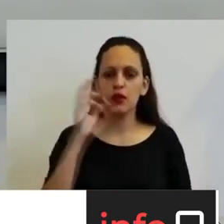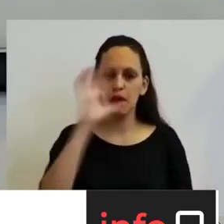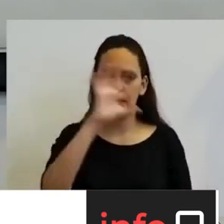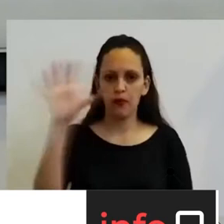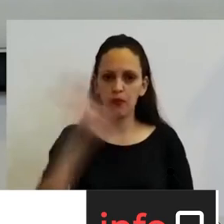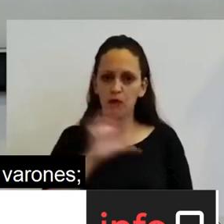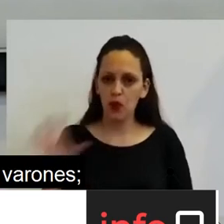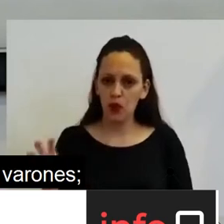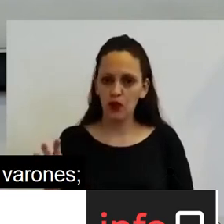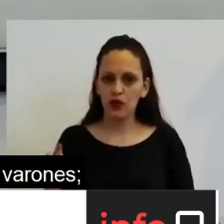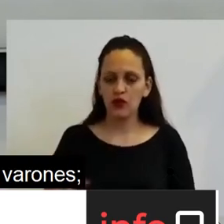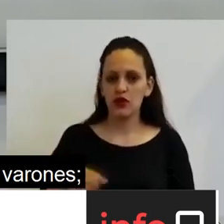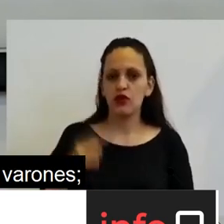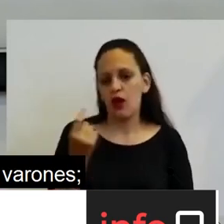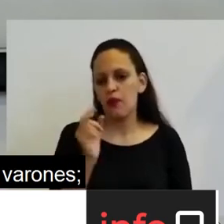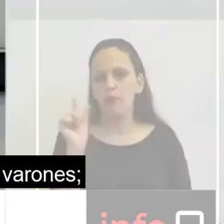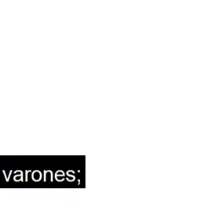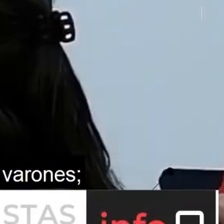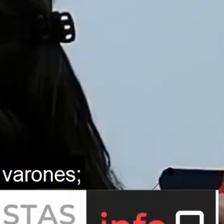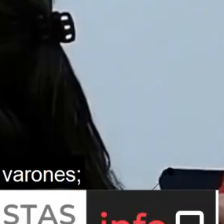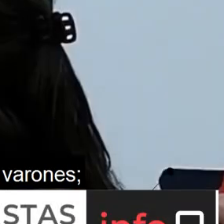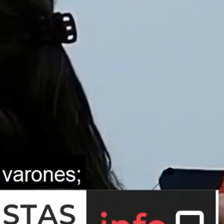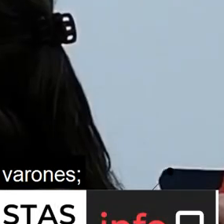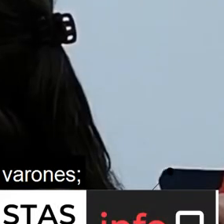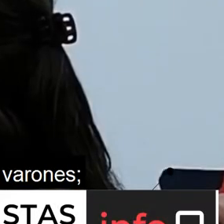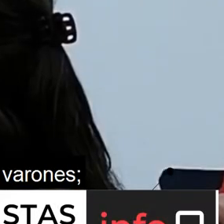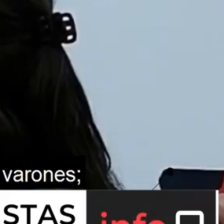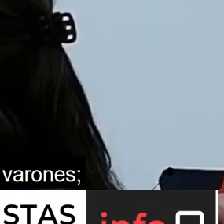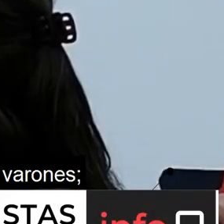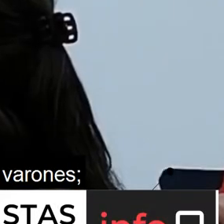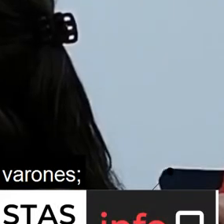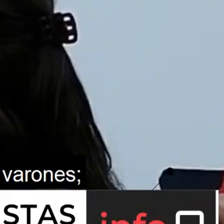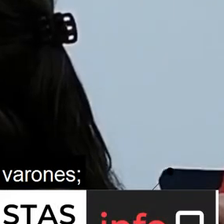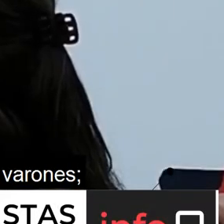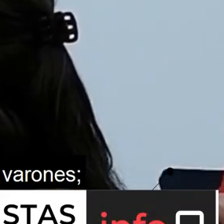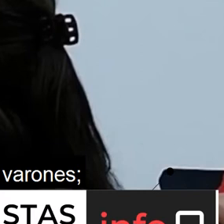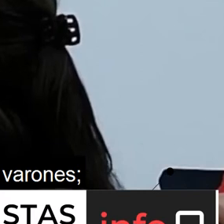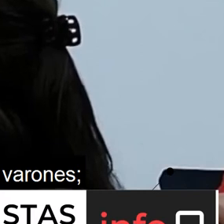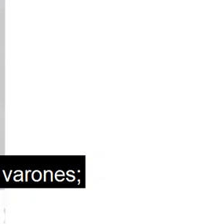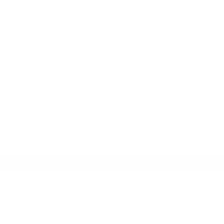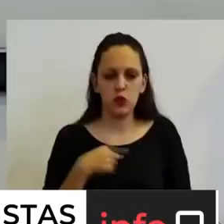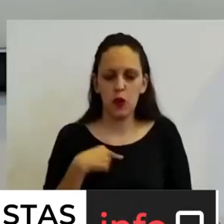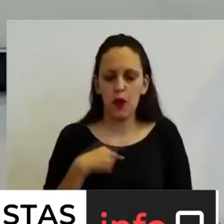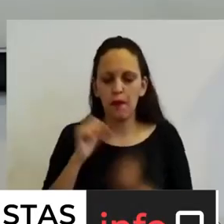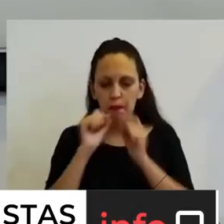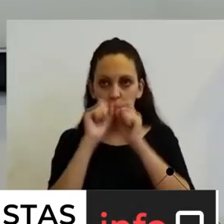San Luis, cuyo porcentaje de mujeres magistradas es mayor que los varones.